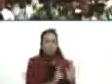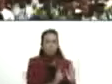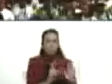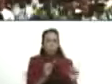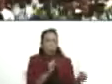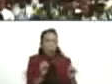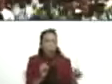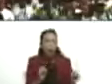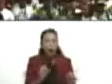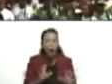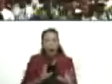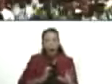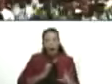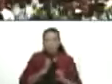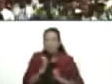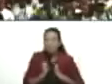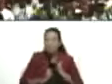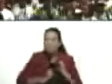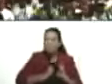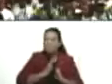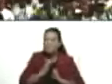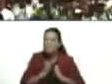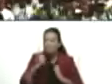muy, muy emocionales.